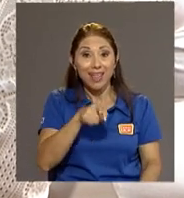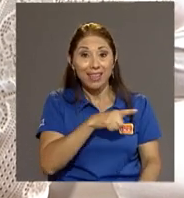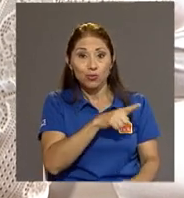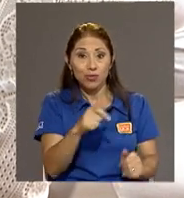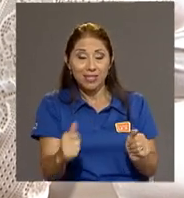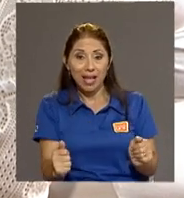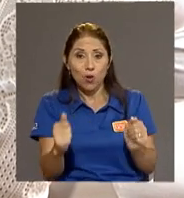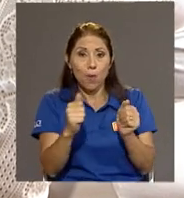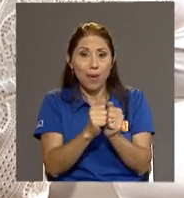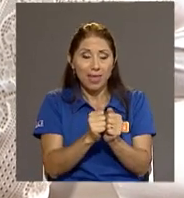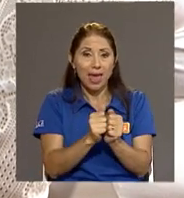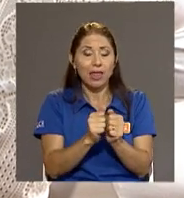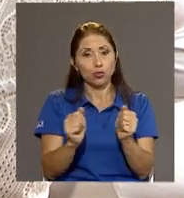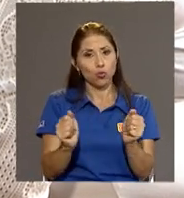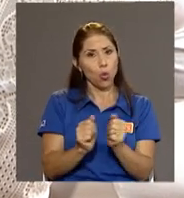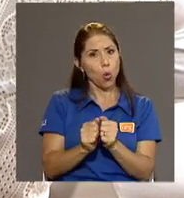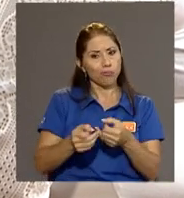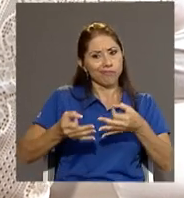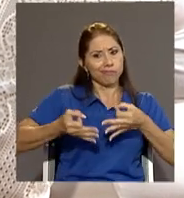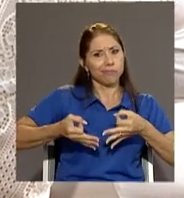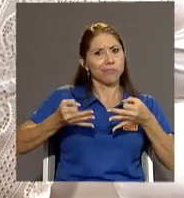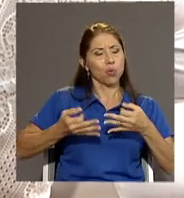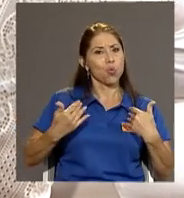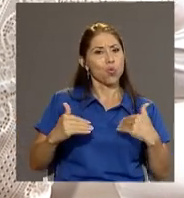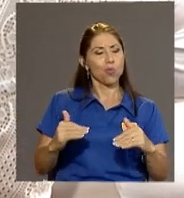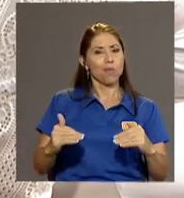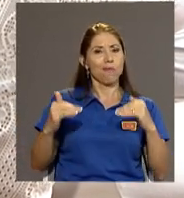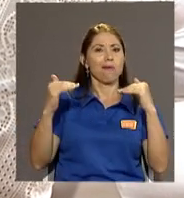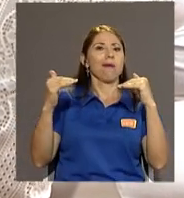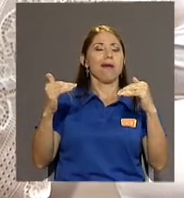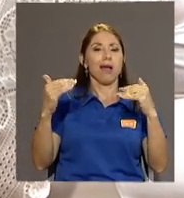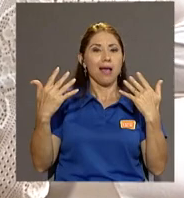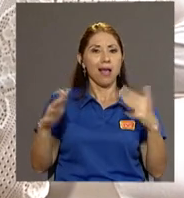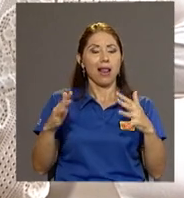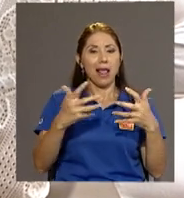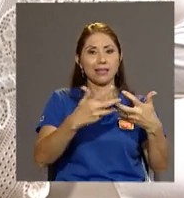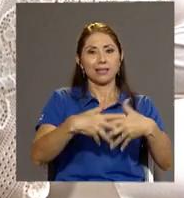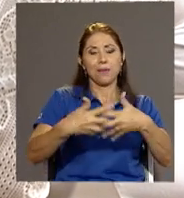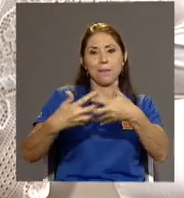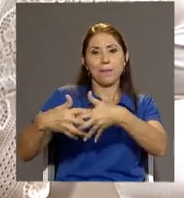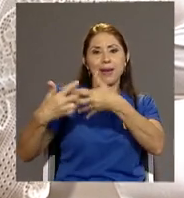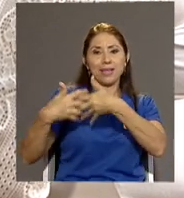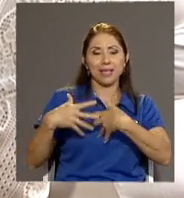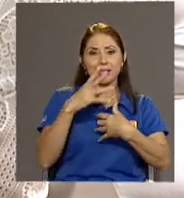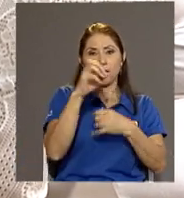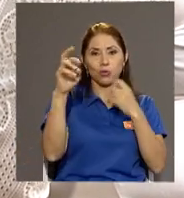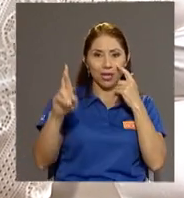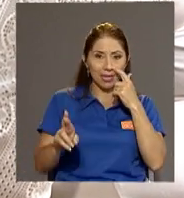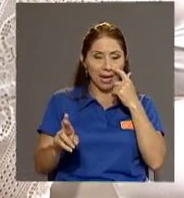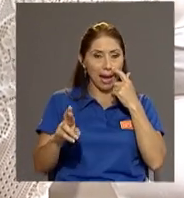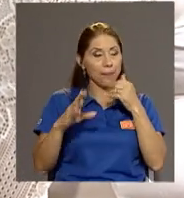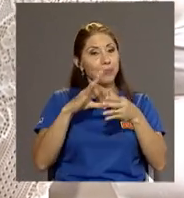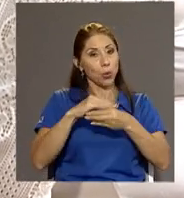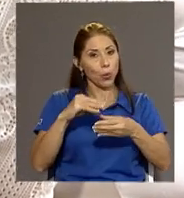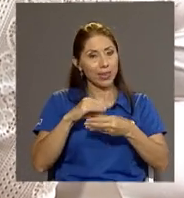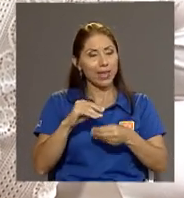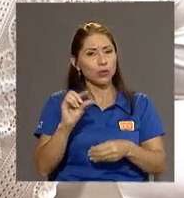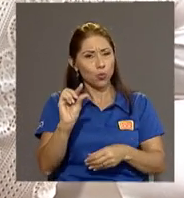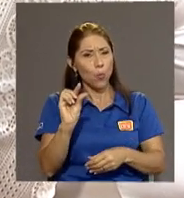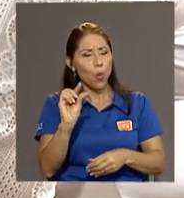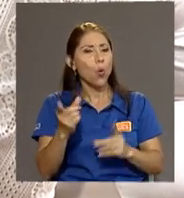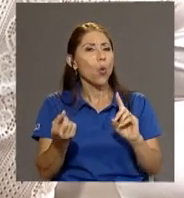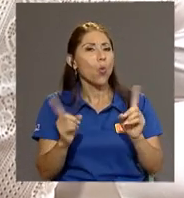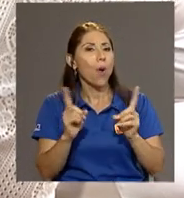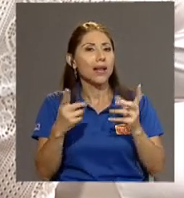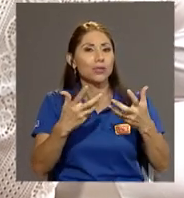la crema innata de las empresas en Costa Rica. Tal vez cuéntenos un poco de